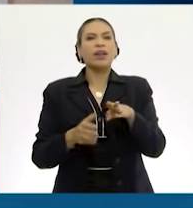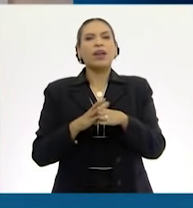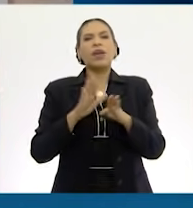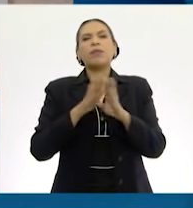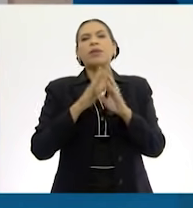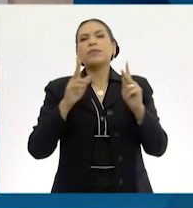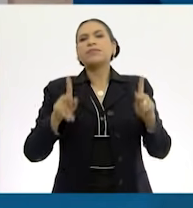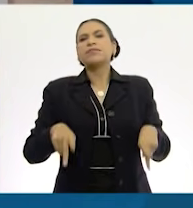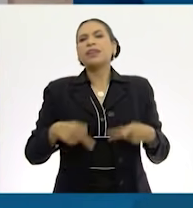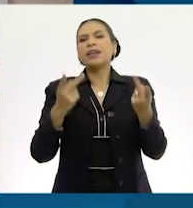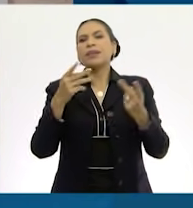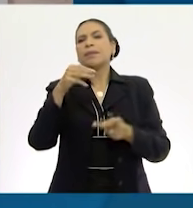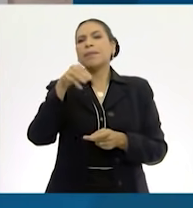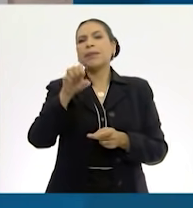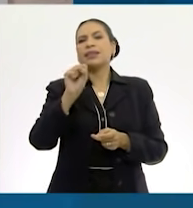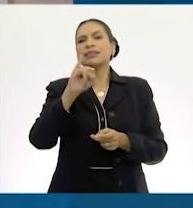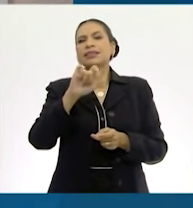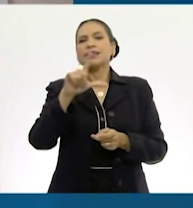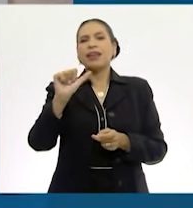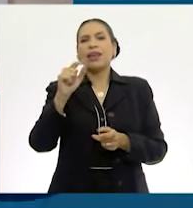venta de la mesilla en